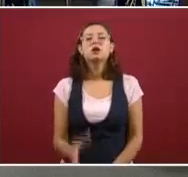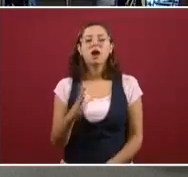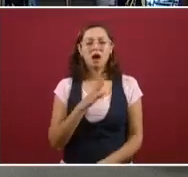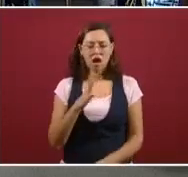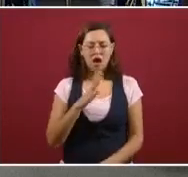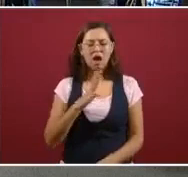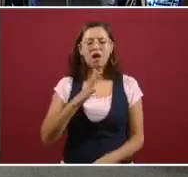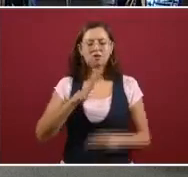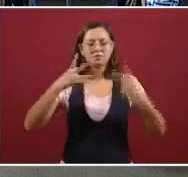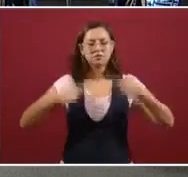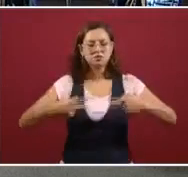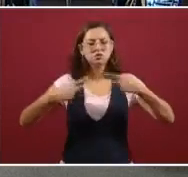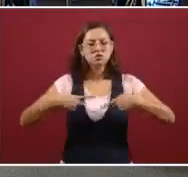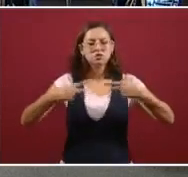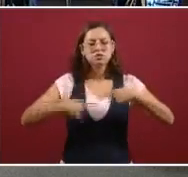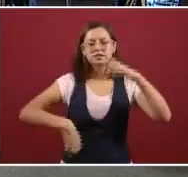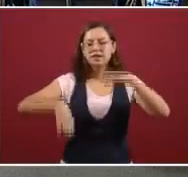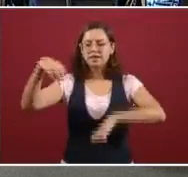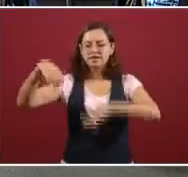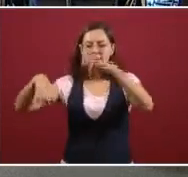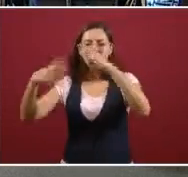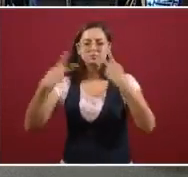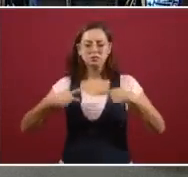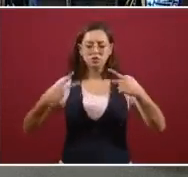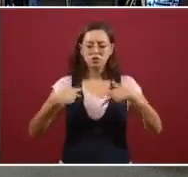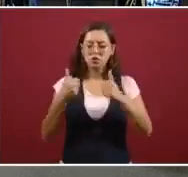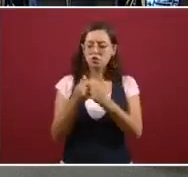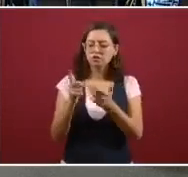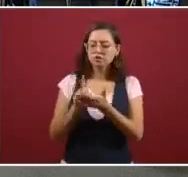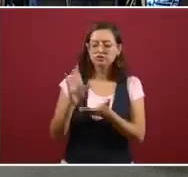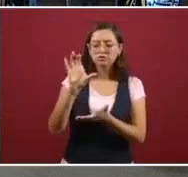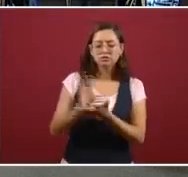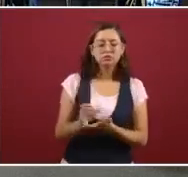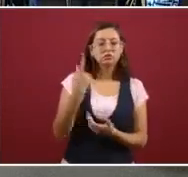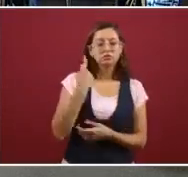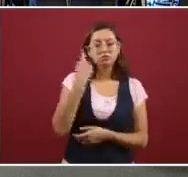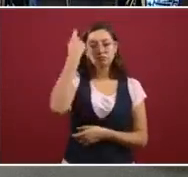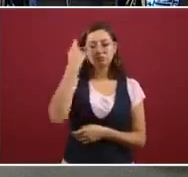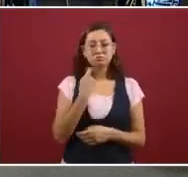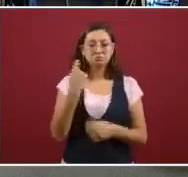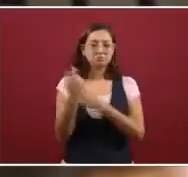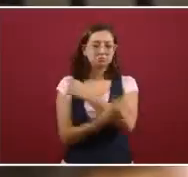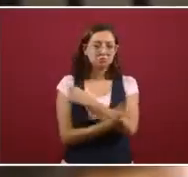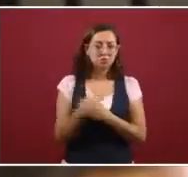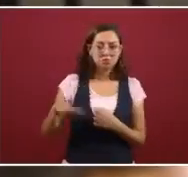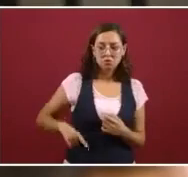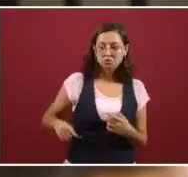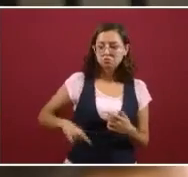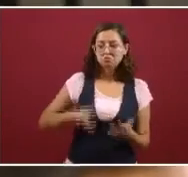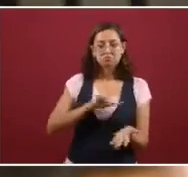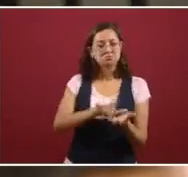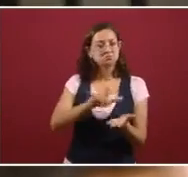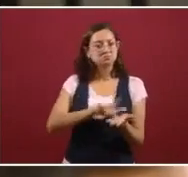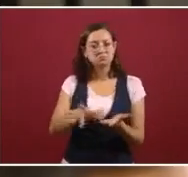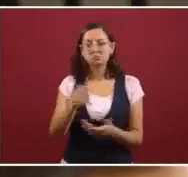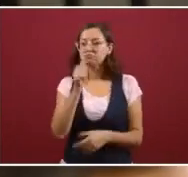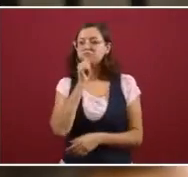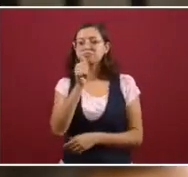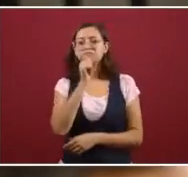adultos mayores y personas con discapacidad que no han recibido ningún apoyo, y le comenté que